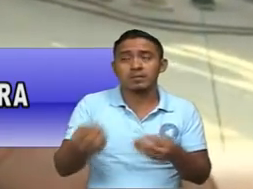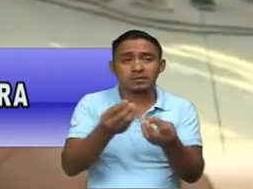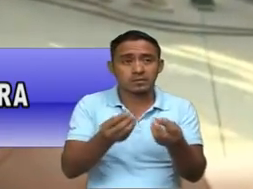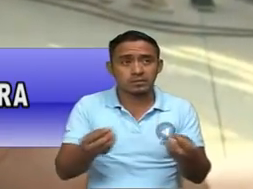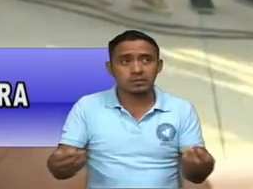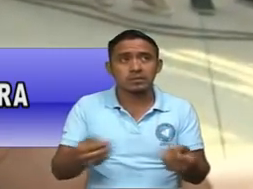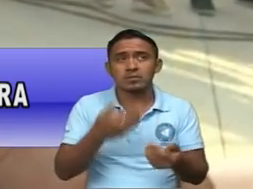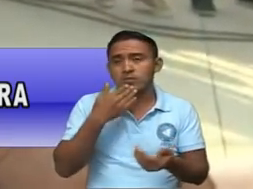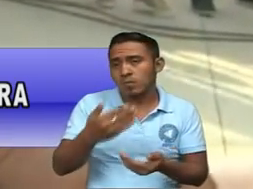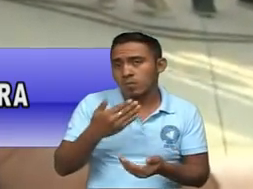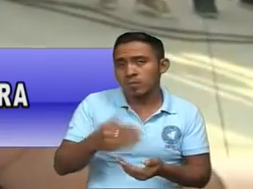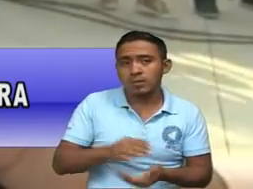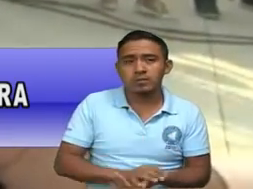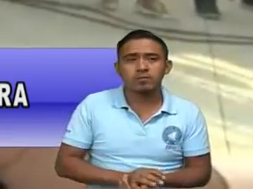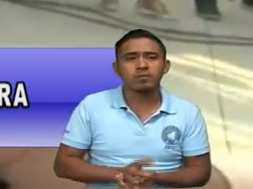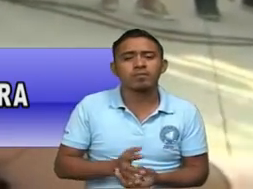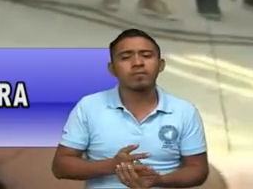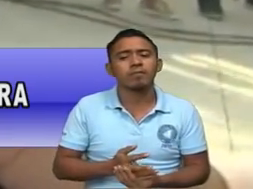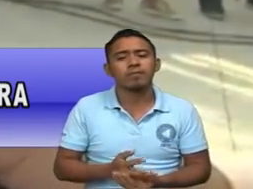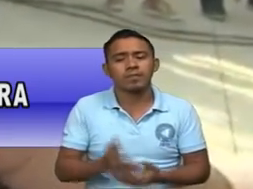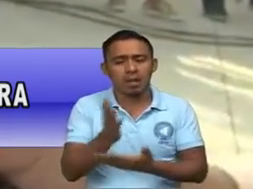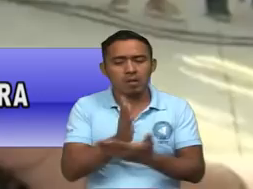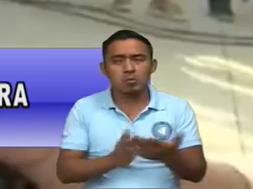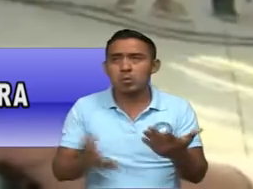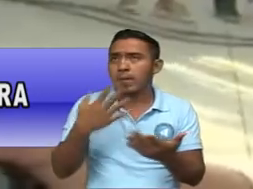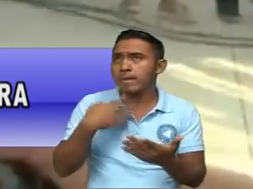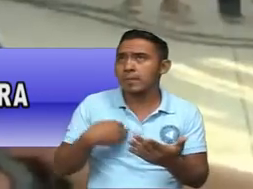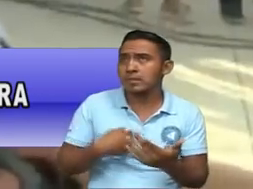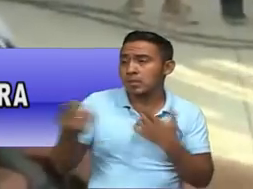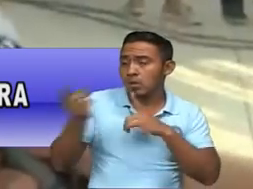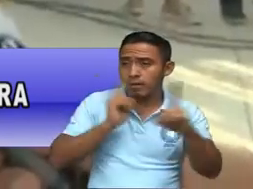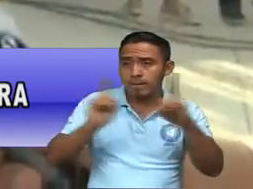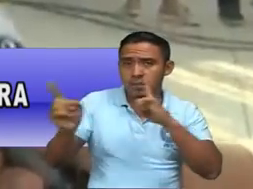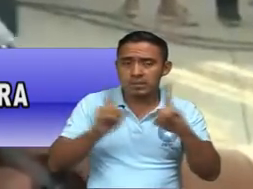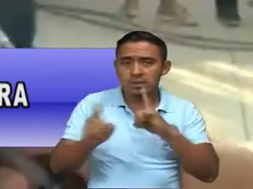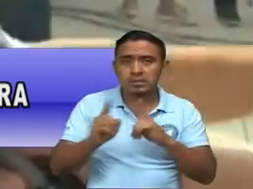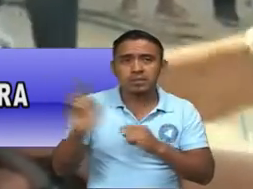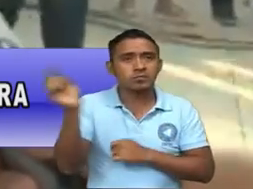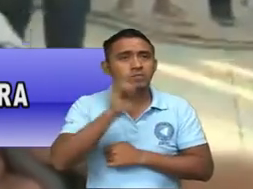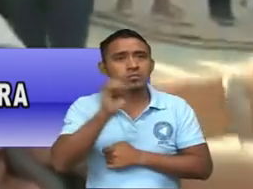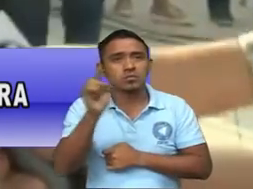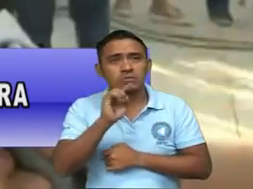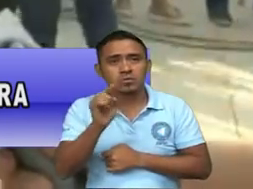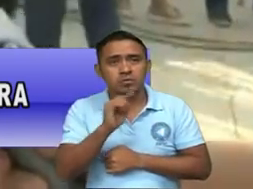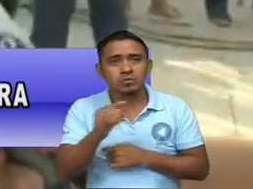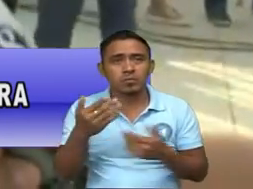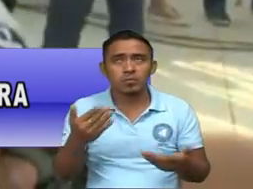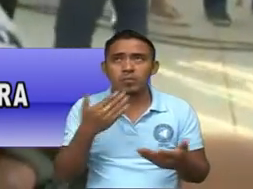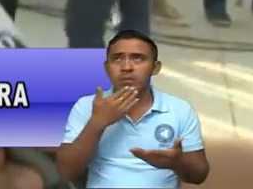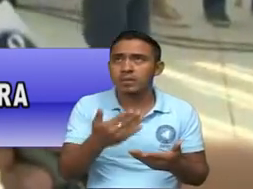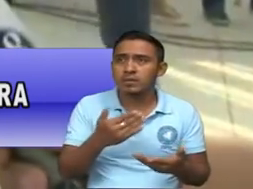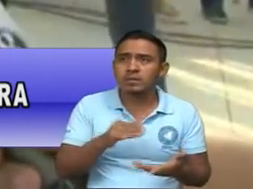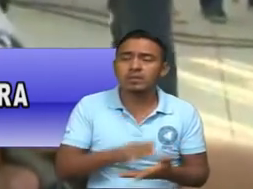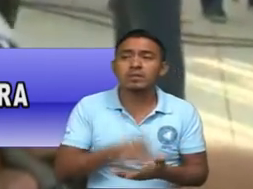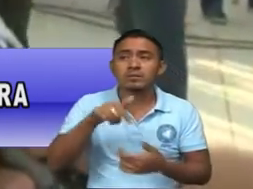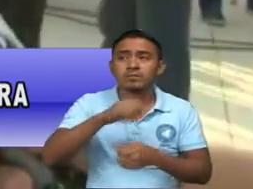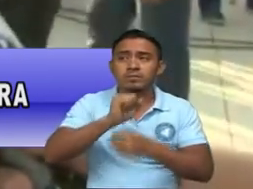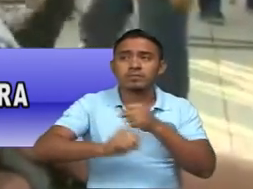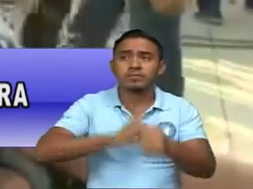eso es bueno, eso es bueno. Algunos me decían, pero es competencia la feria. No, es bueno. Y por eso es que este